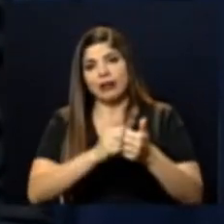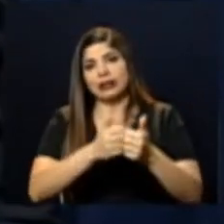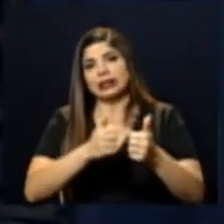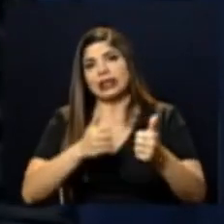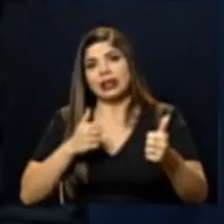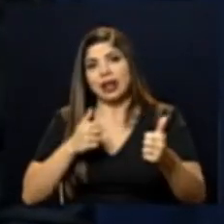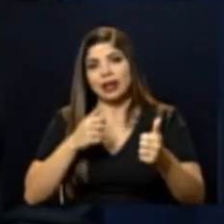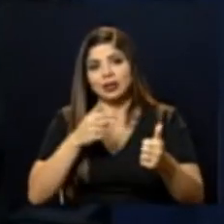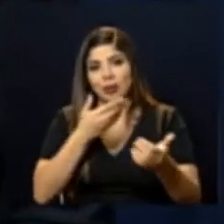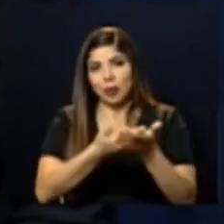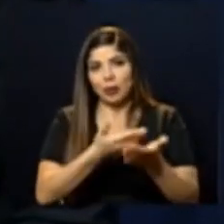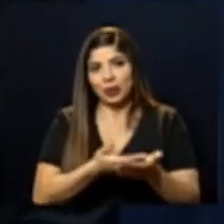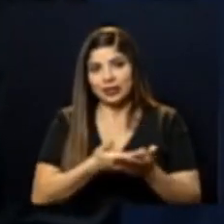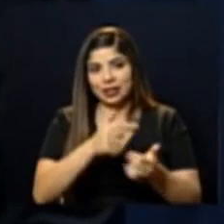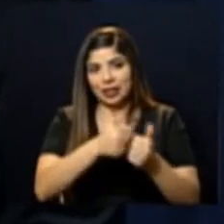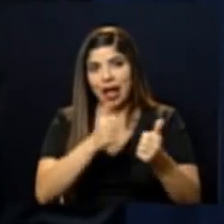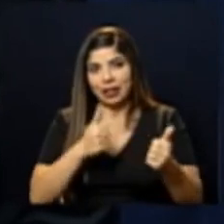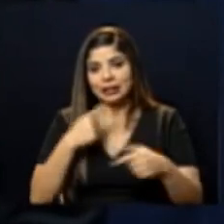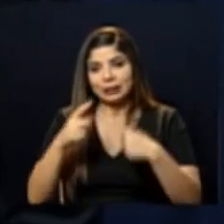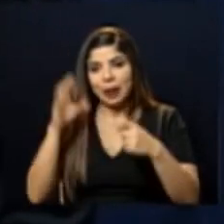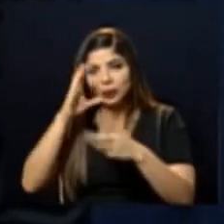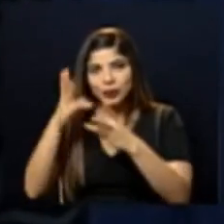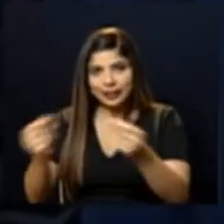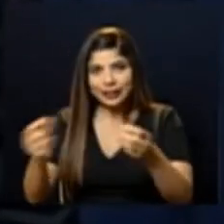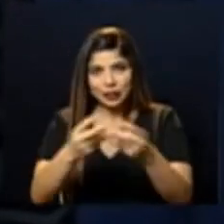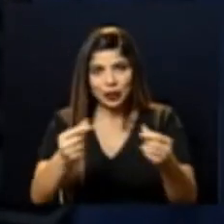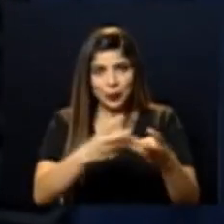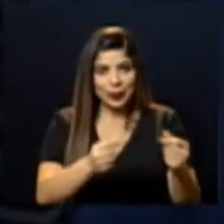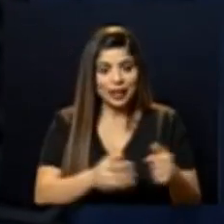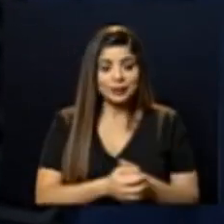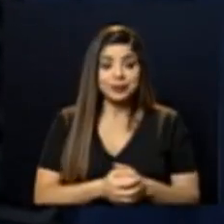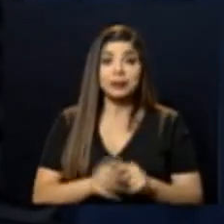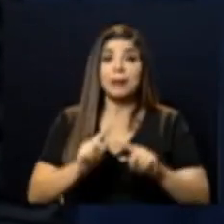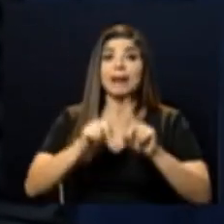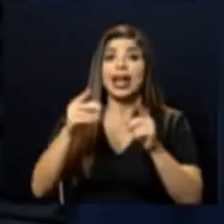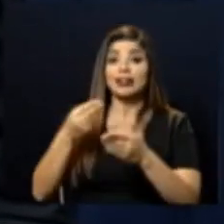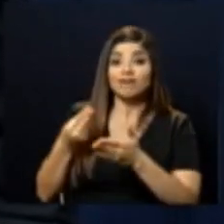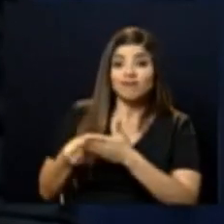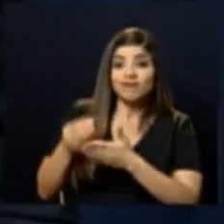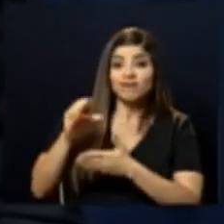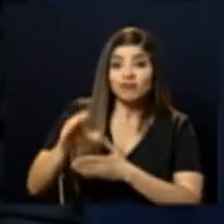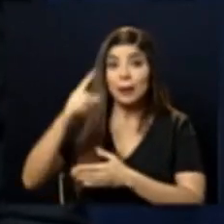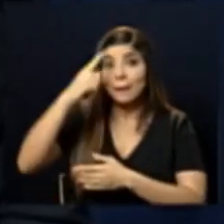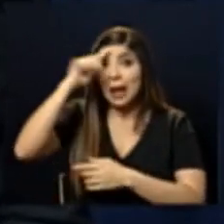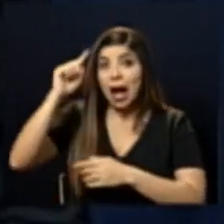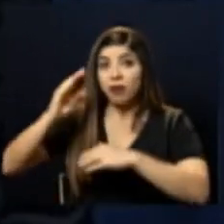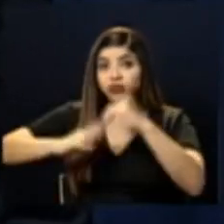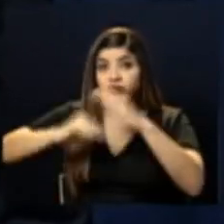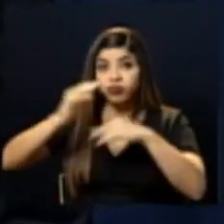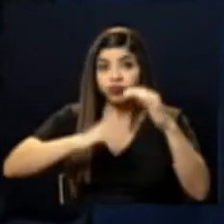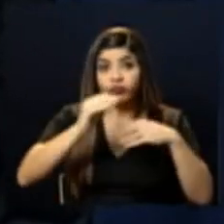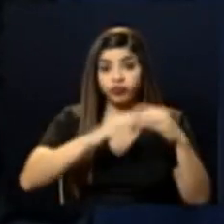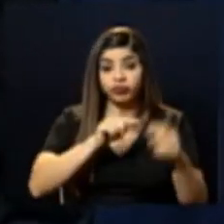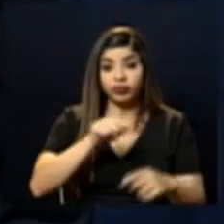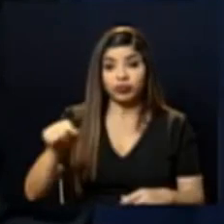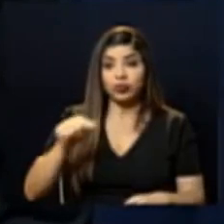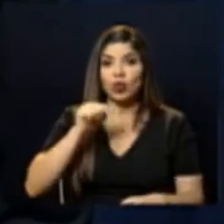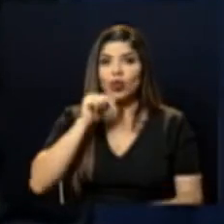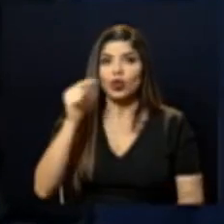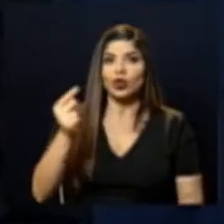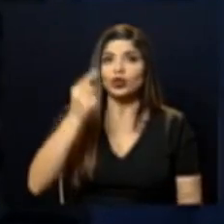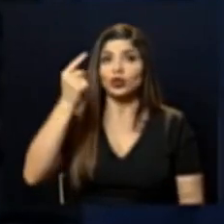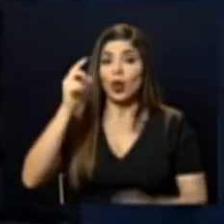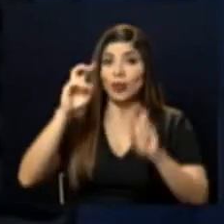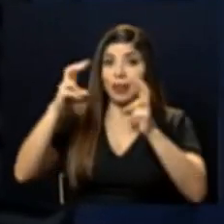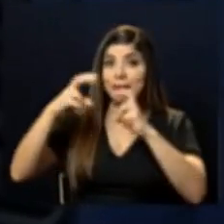estas iniciativas. No obstante, la inversión en infraestructura no es solo la vinculada a